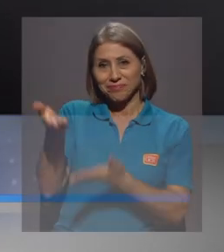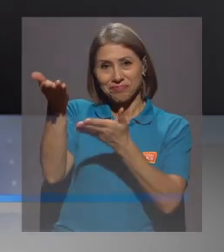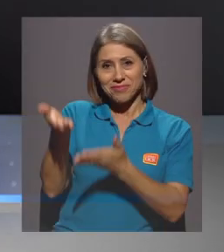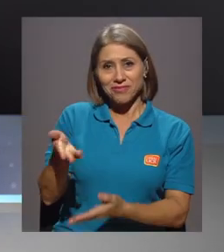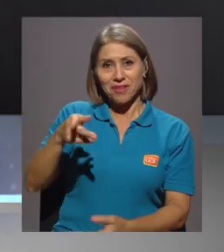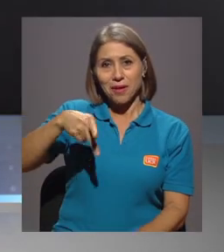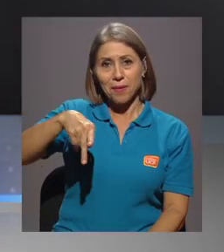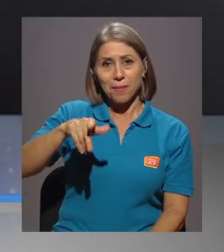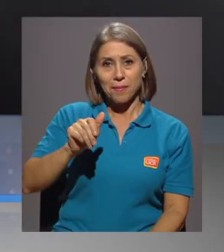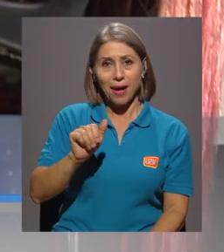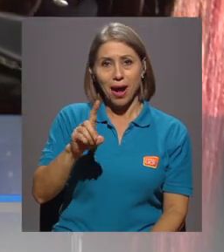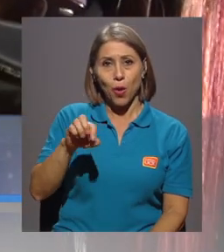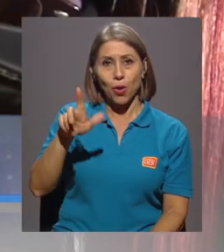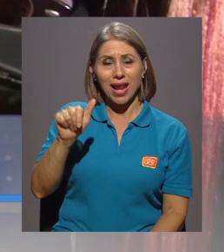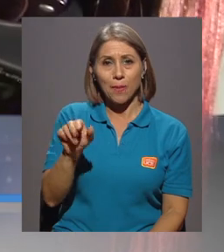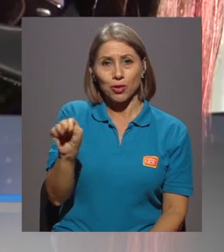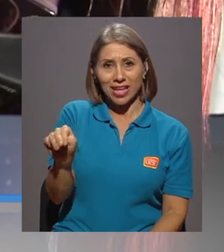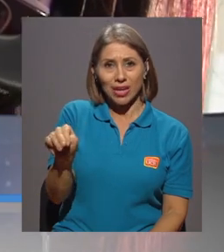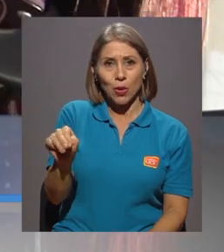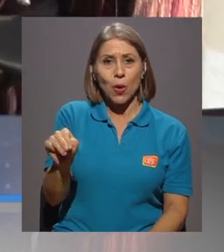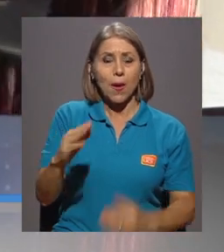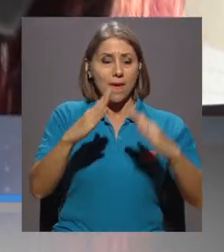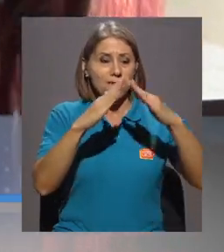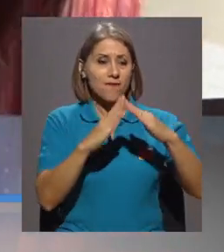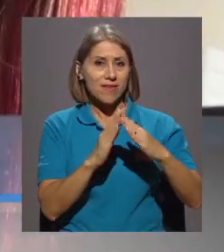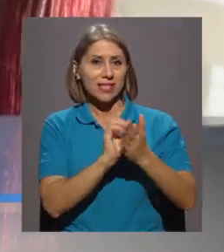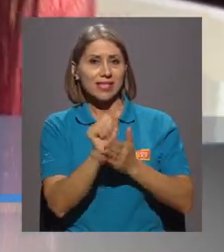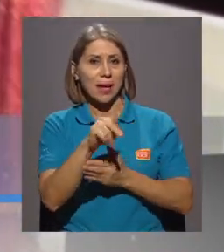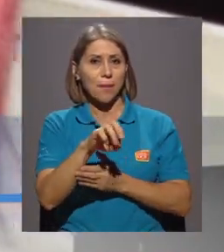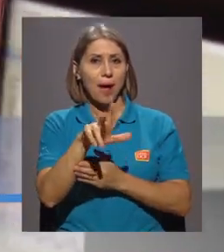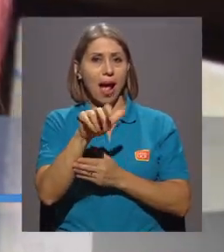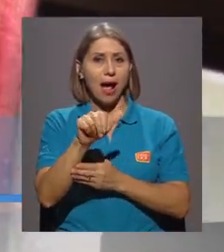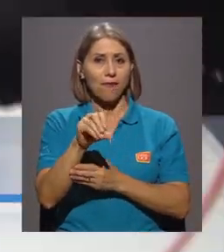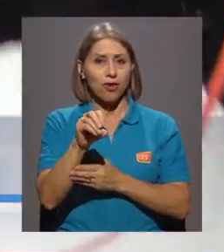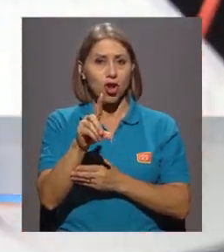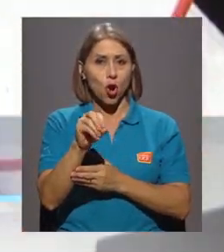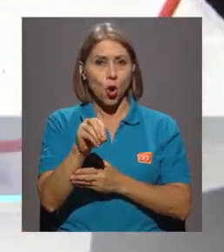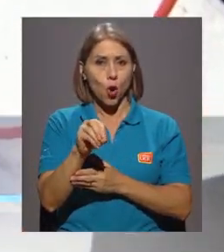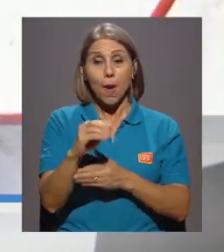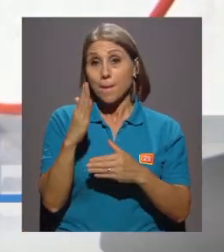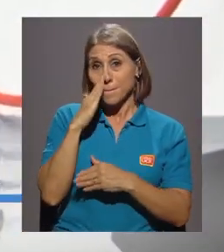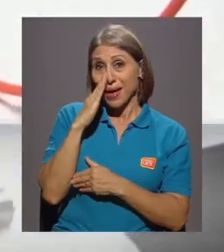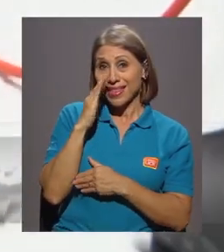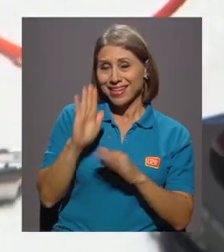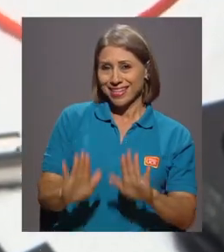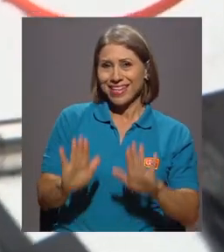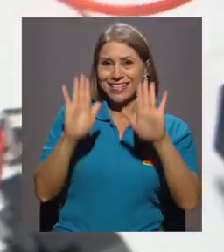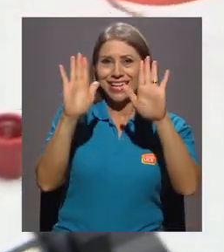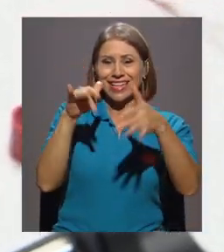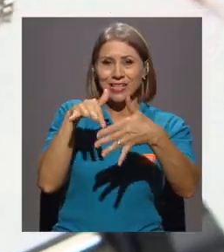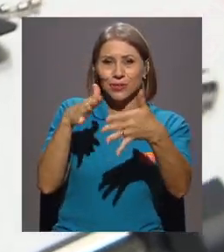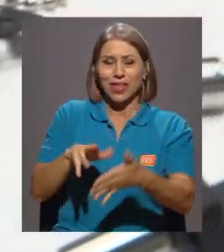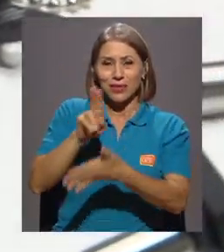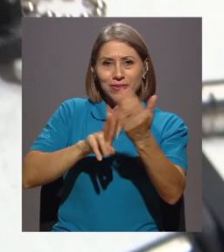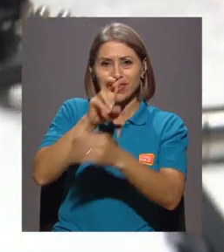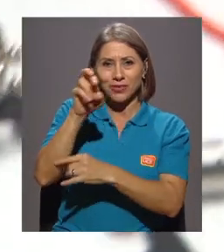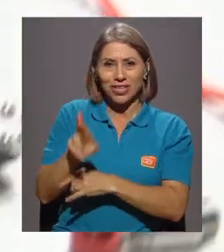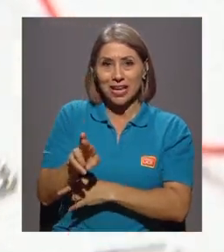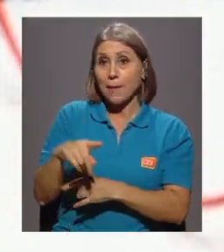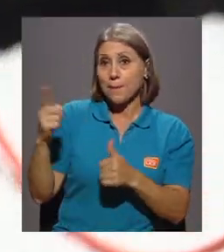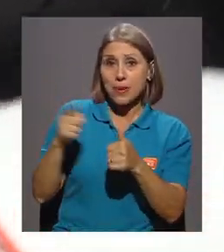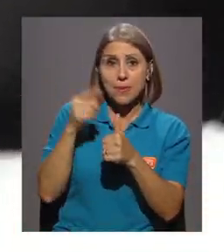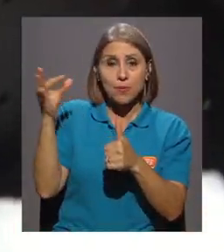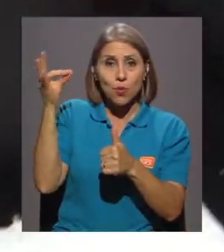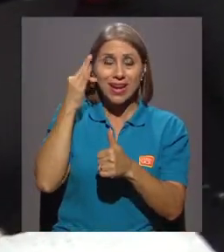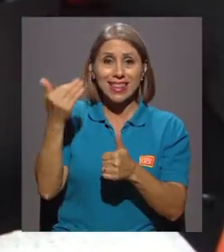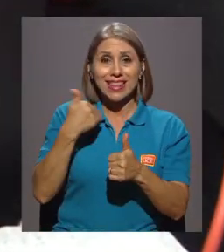Ella es Paola Montero, es oriunda de San Pablo, madre y una excelente estudiante de la Universidad de Costa Rica. Ella es la primera